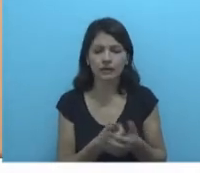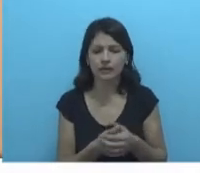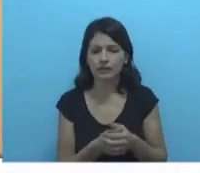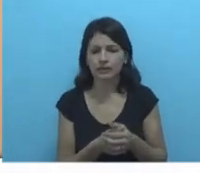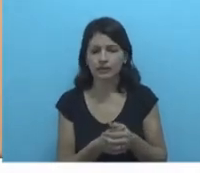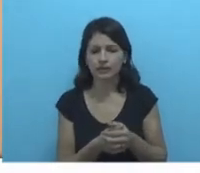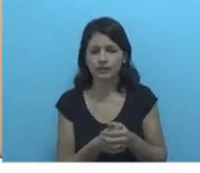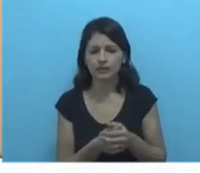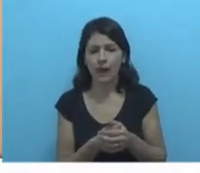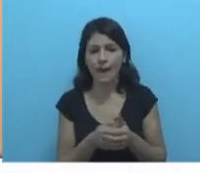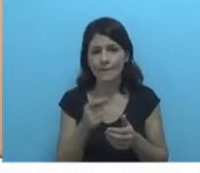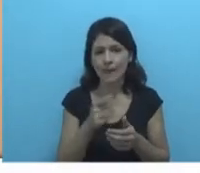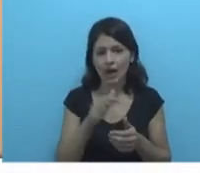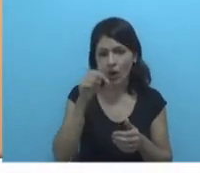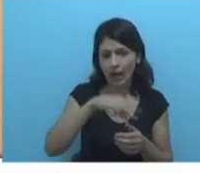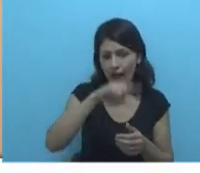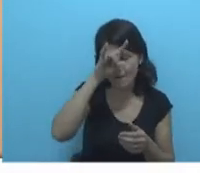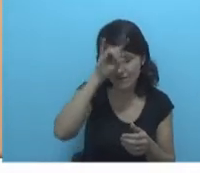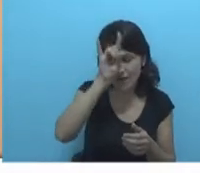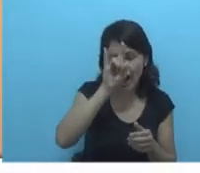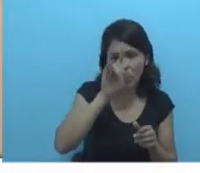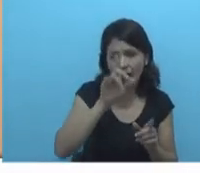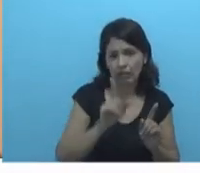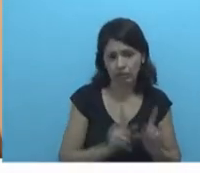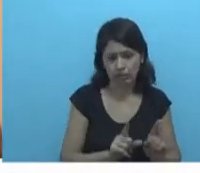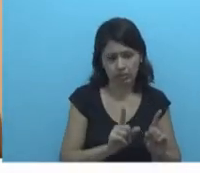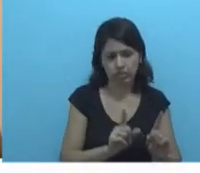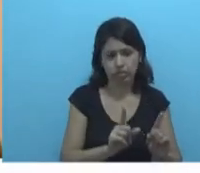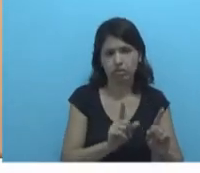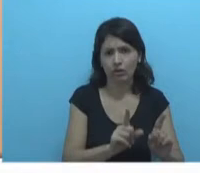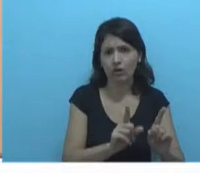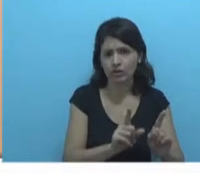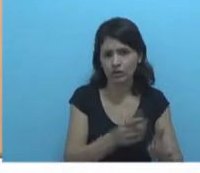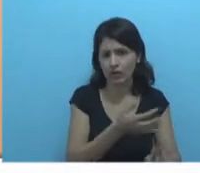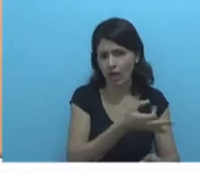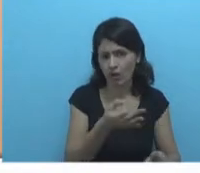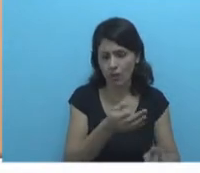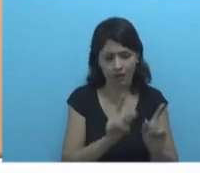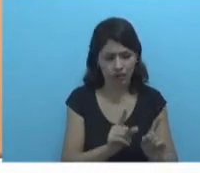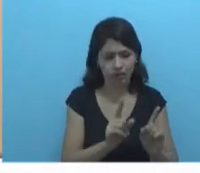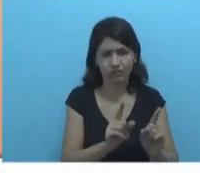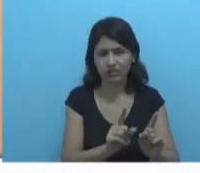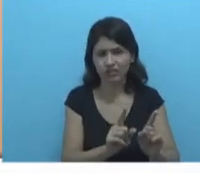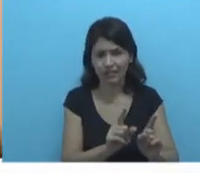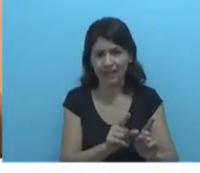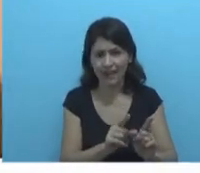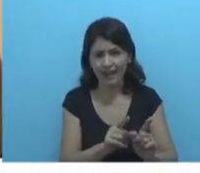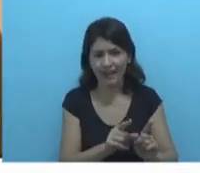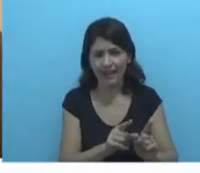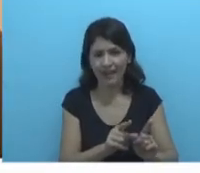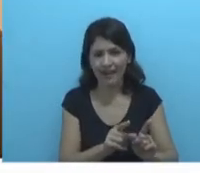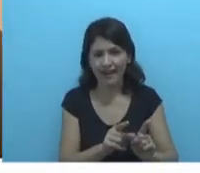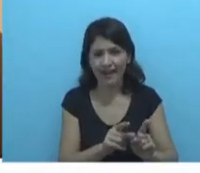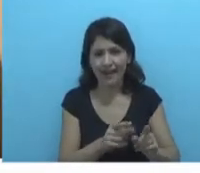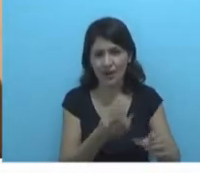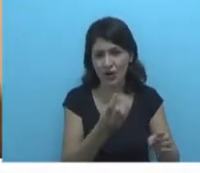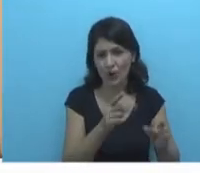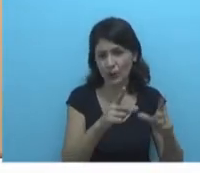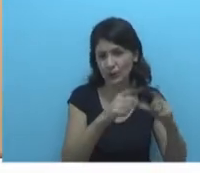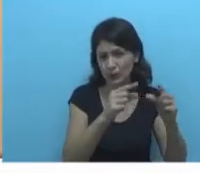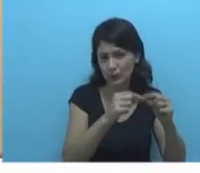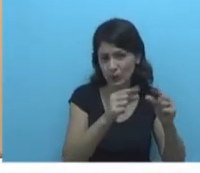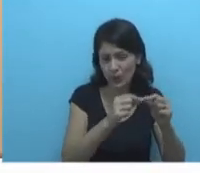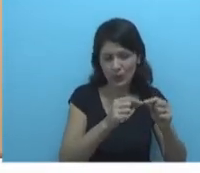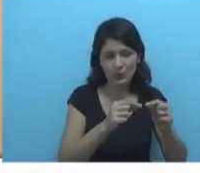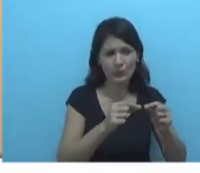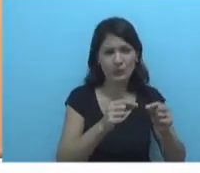anteriores, esas exportaciones chinas aumentaron mucho más que el resto. Entonces, en términos de